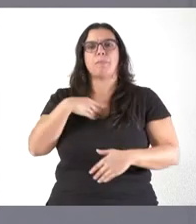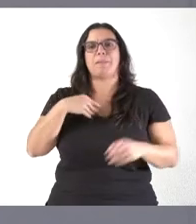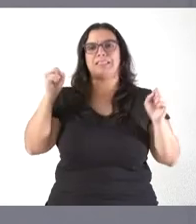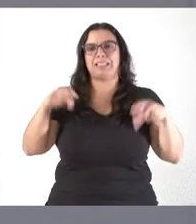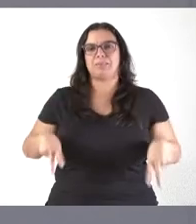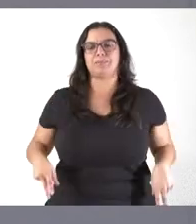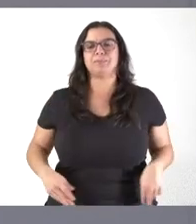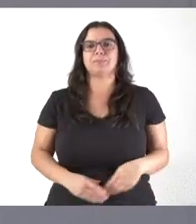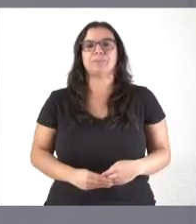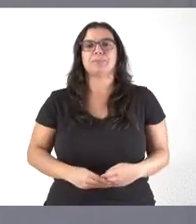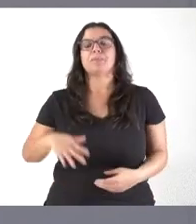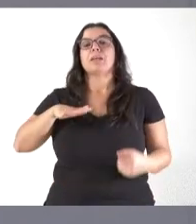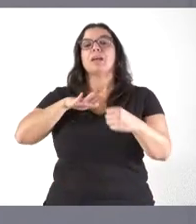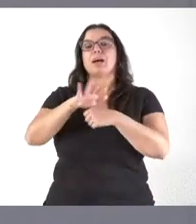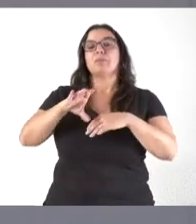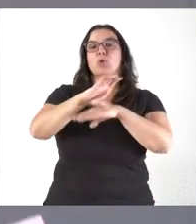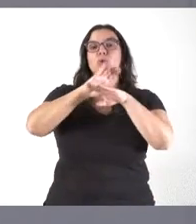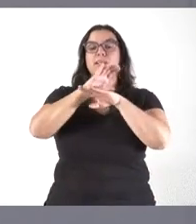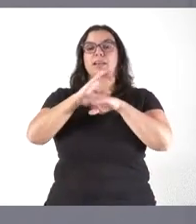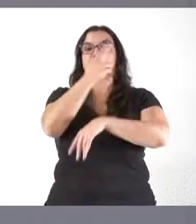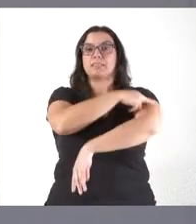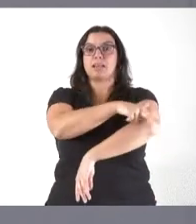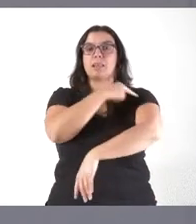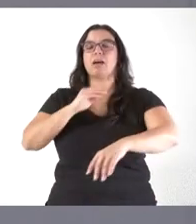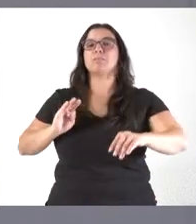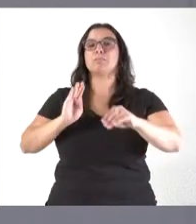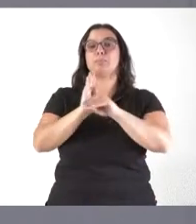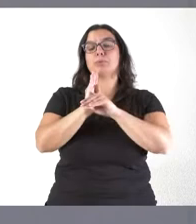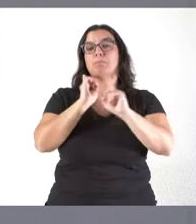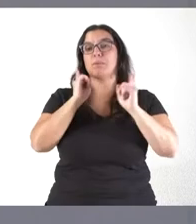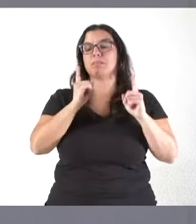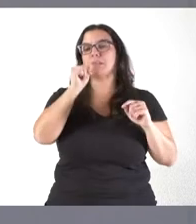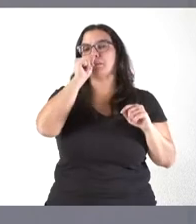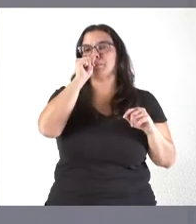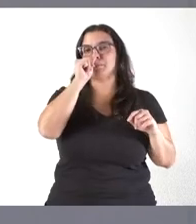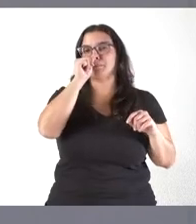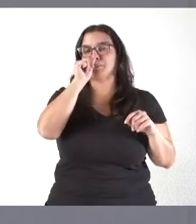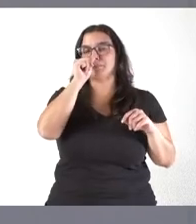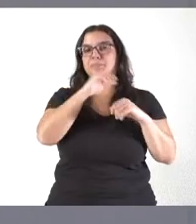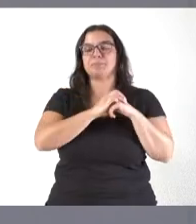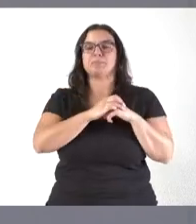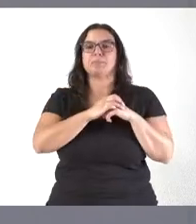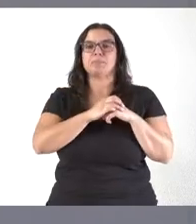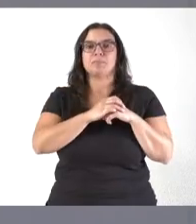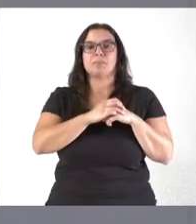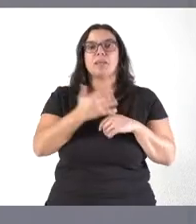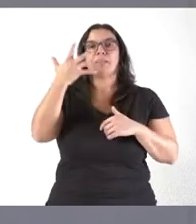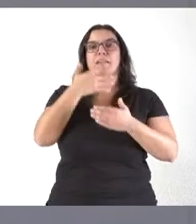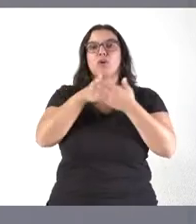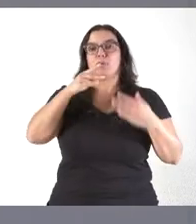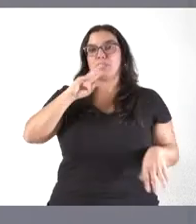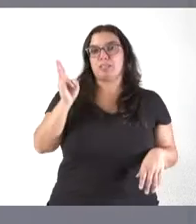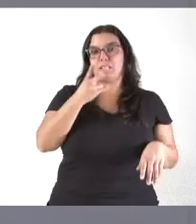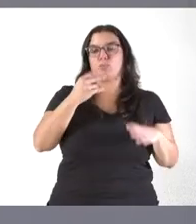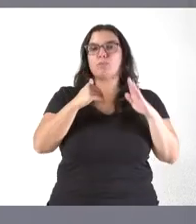en el ámbito de la consejería de sanidad la inversión prevista en materia de sanidad supera los 5 millones de